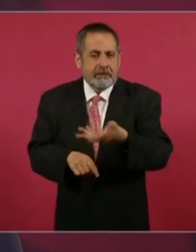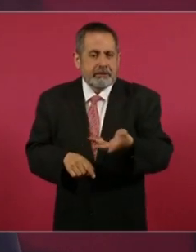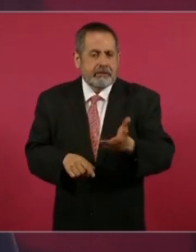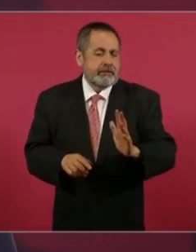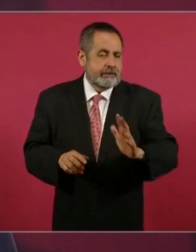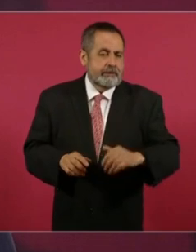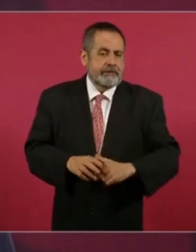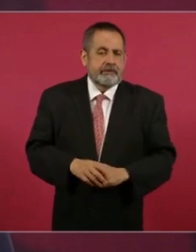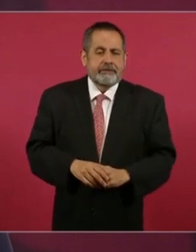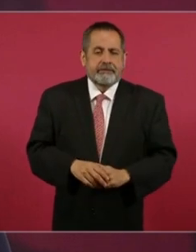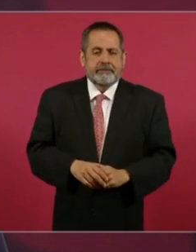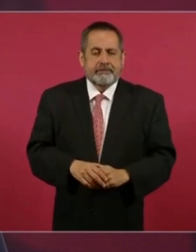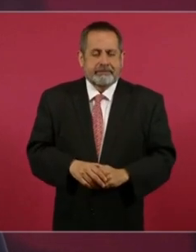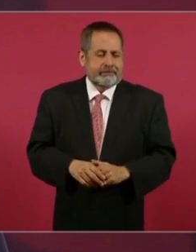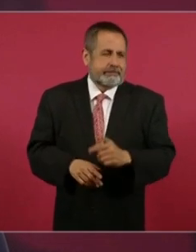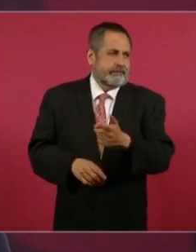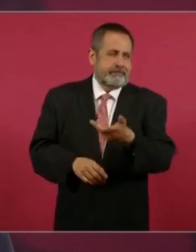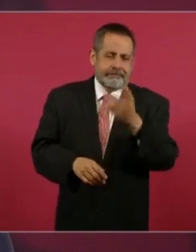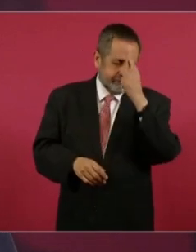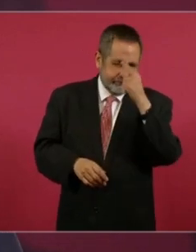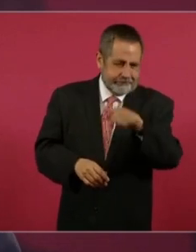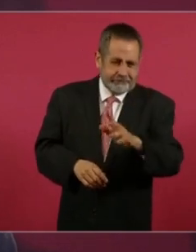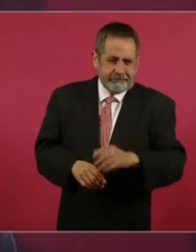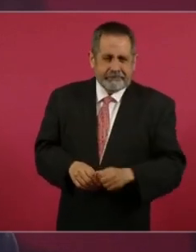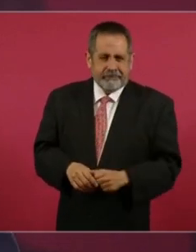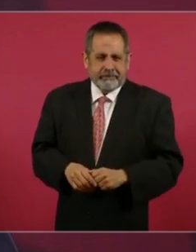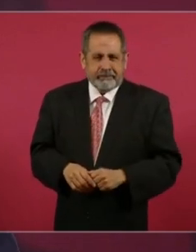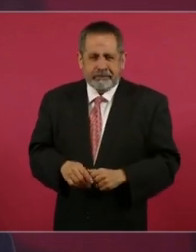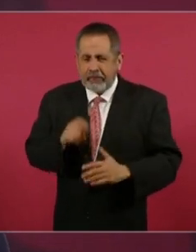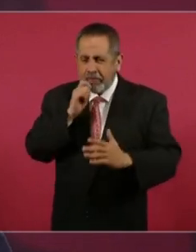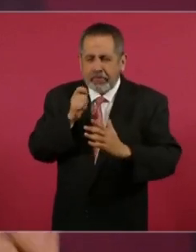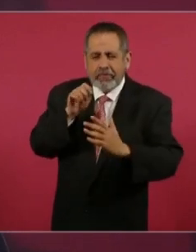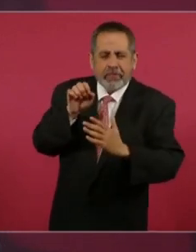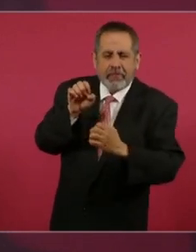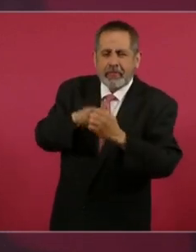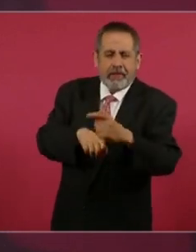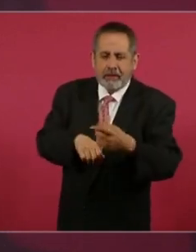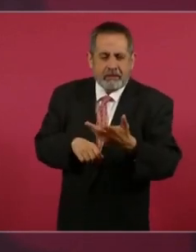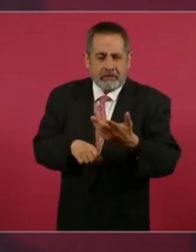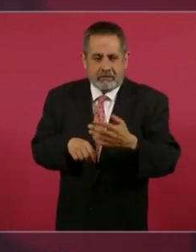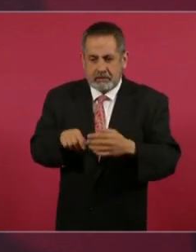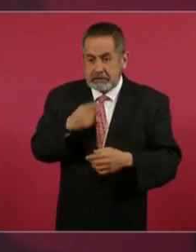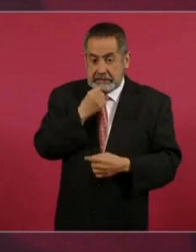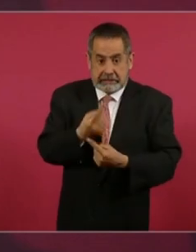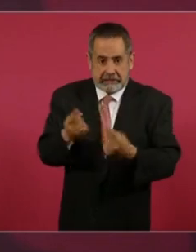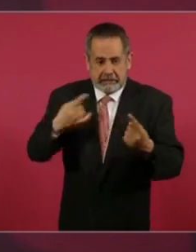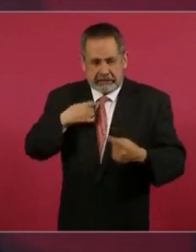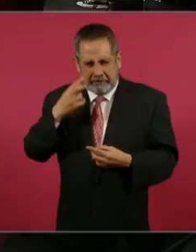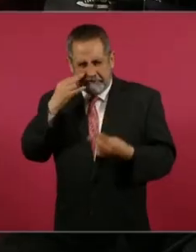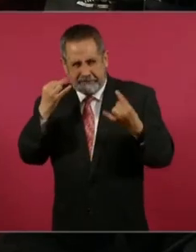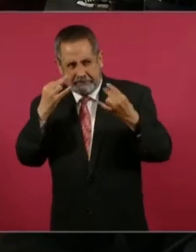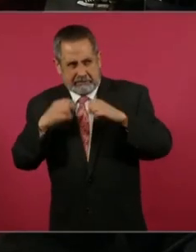pero es, ni siquiera es chamaquear, o sea, los chamacos son